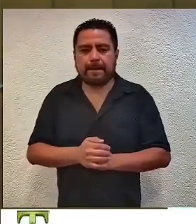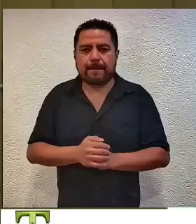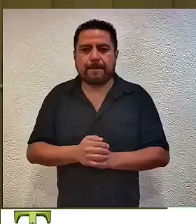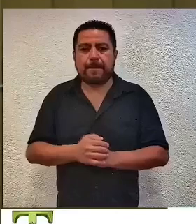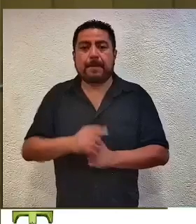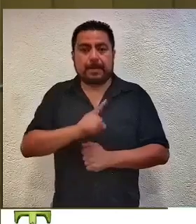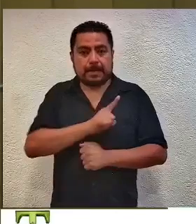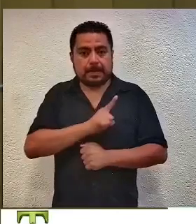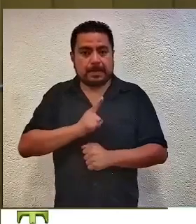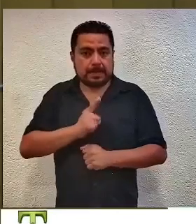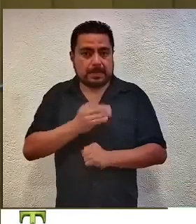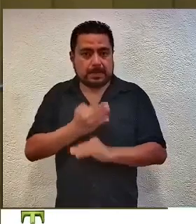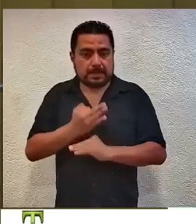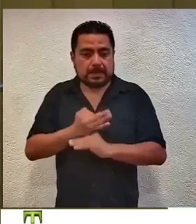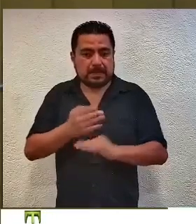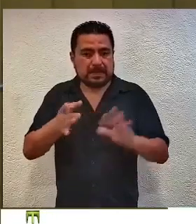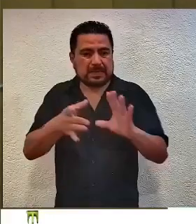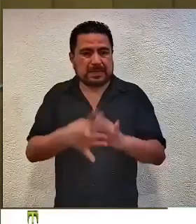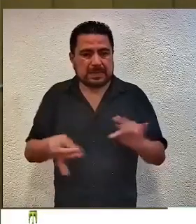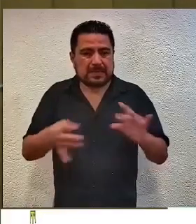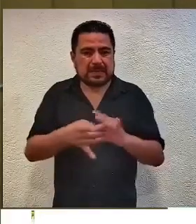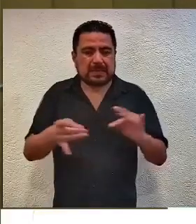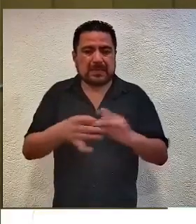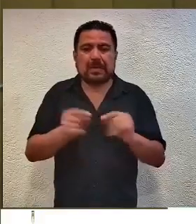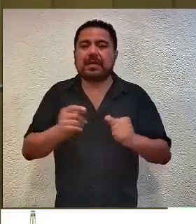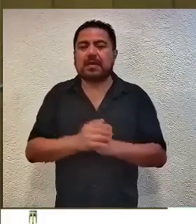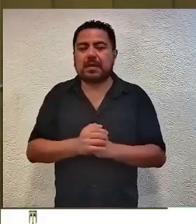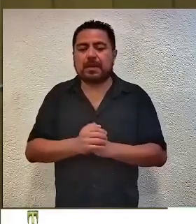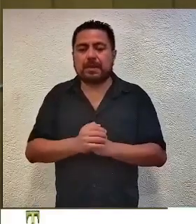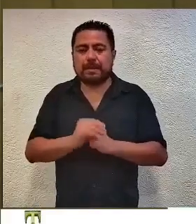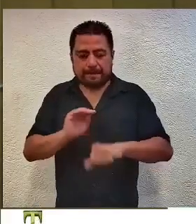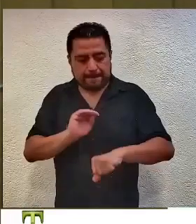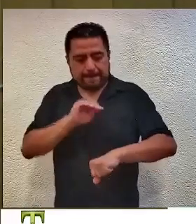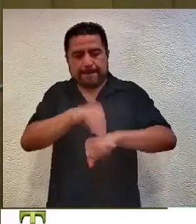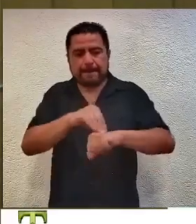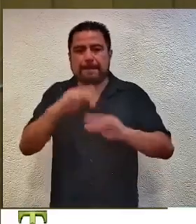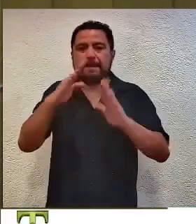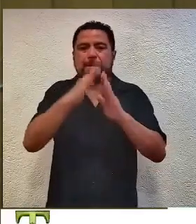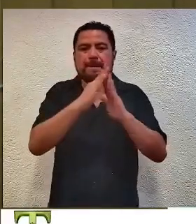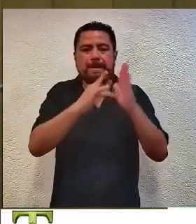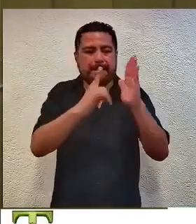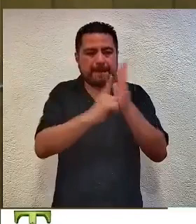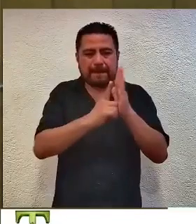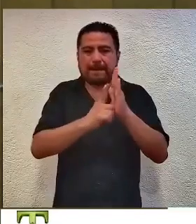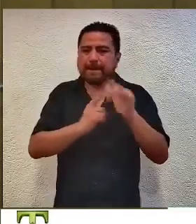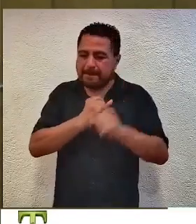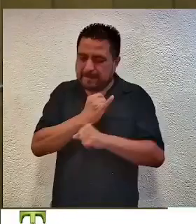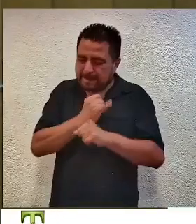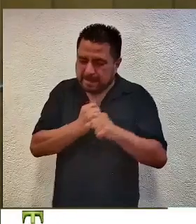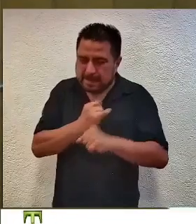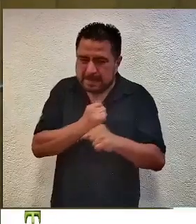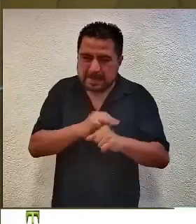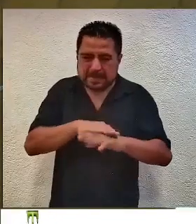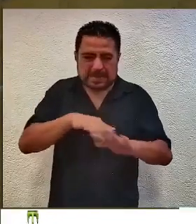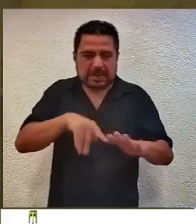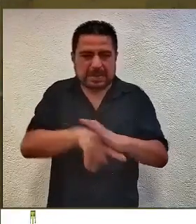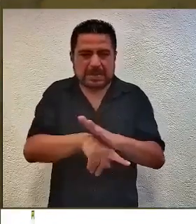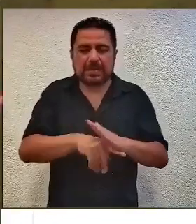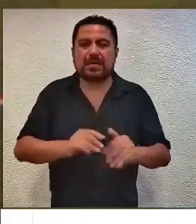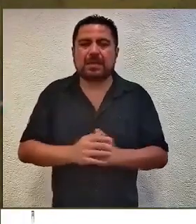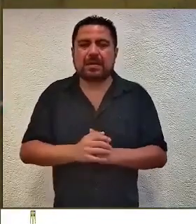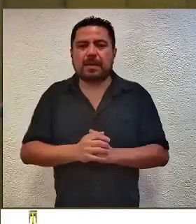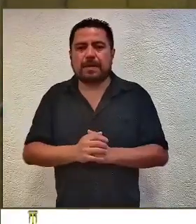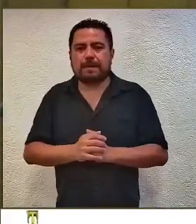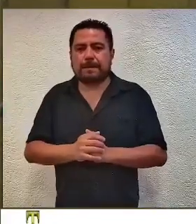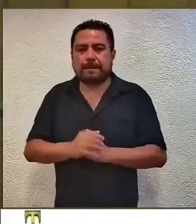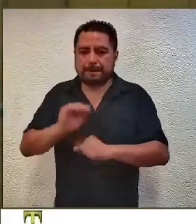debo manifestar que previo a fijar la metodología de estudio, se